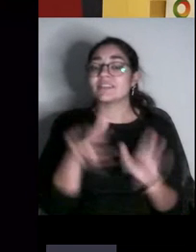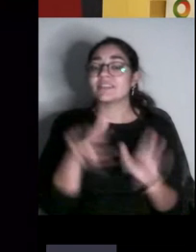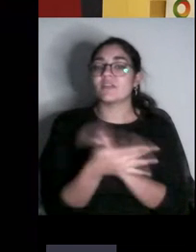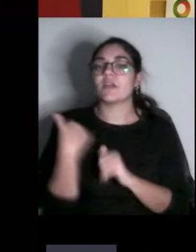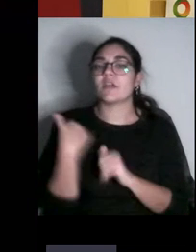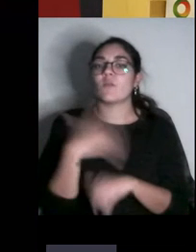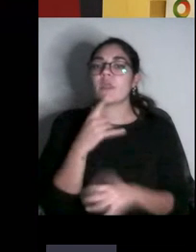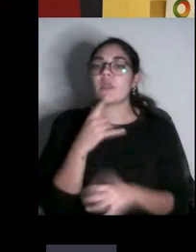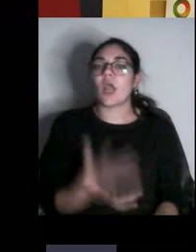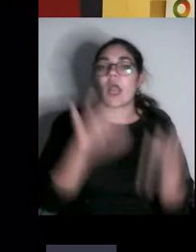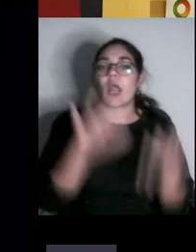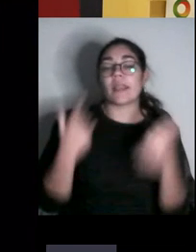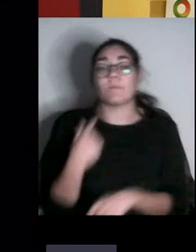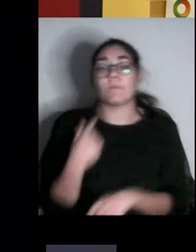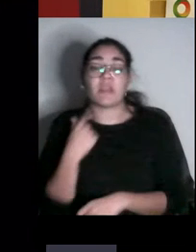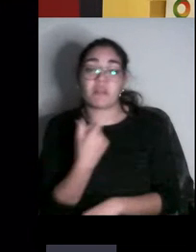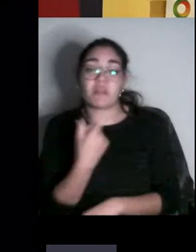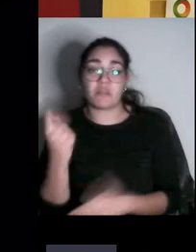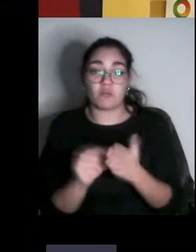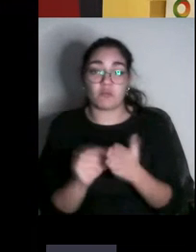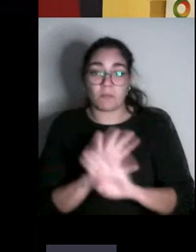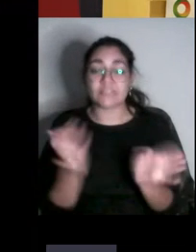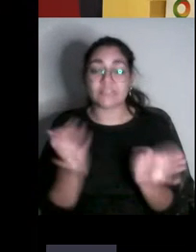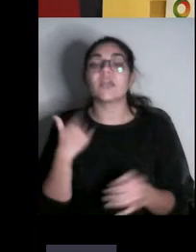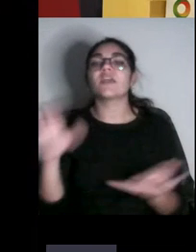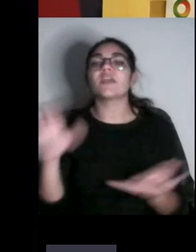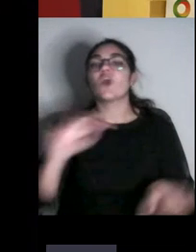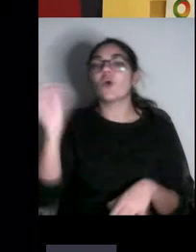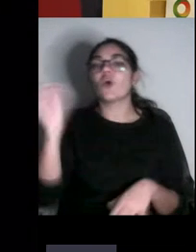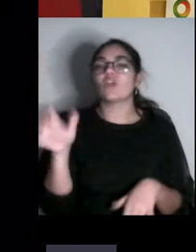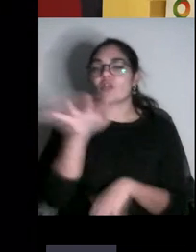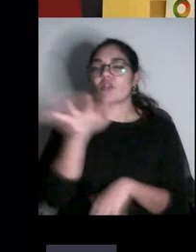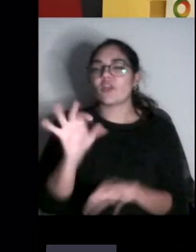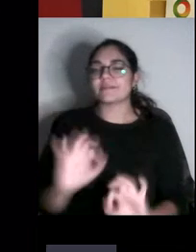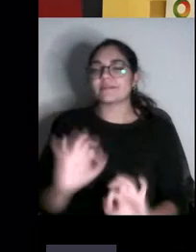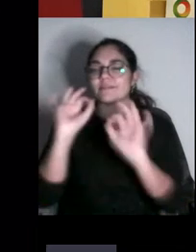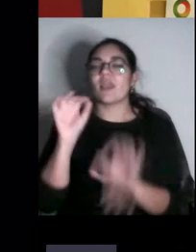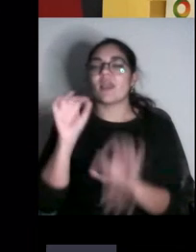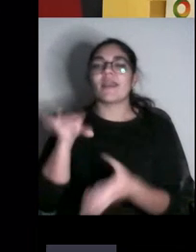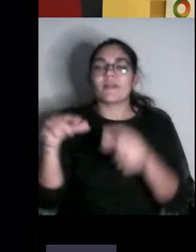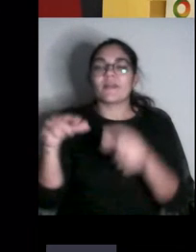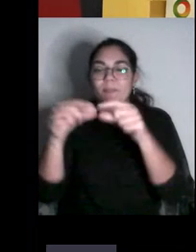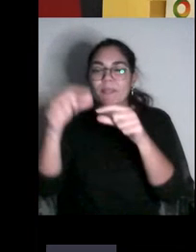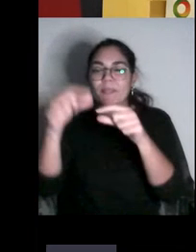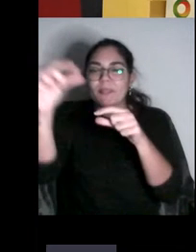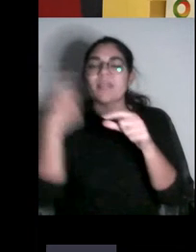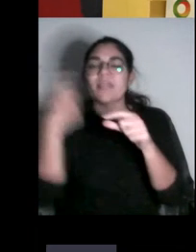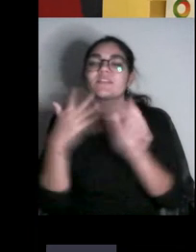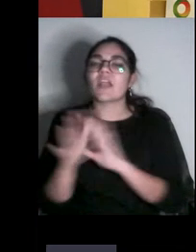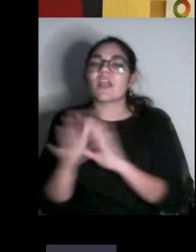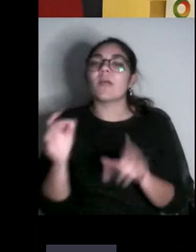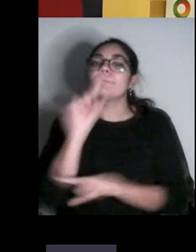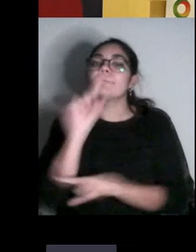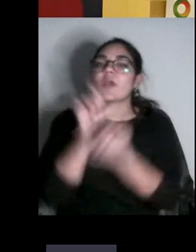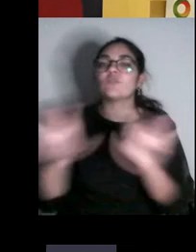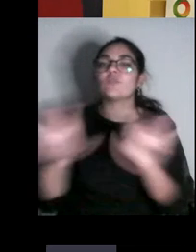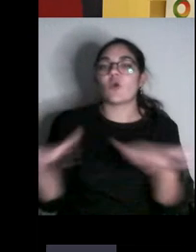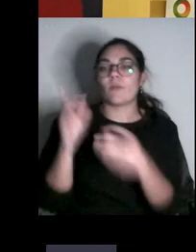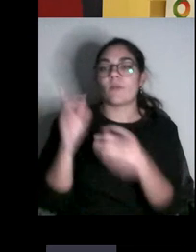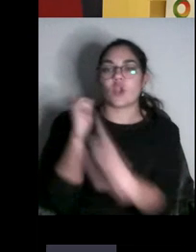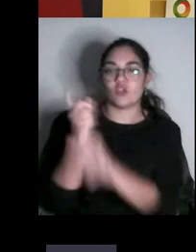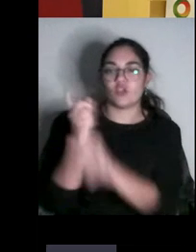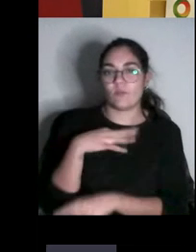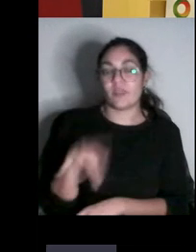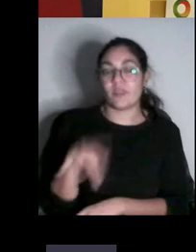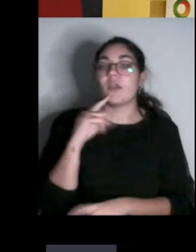y los edificios o preguntas grupales donde el grupo pregunta grupalmente al otro para trabajar también el aprendizaje